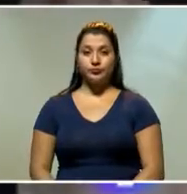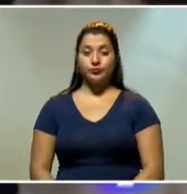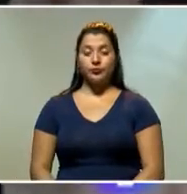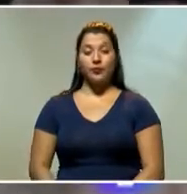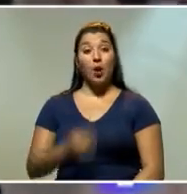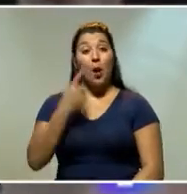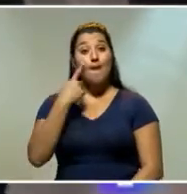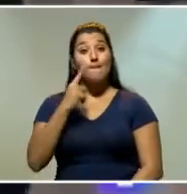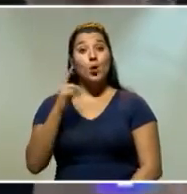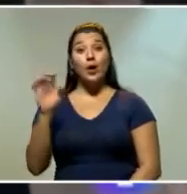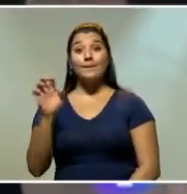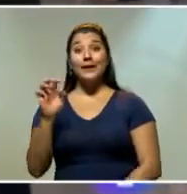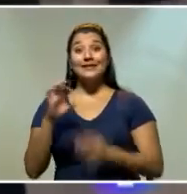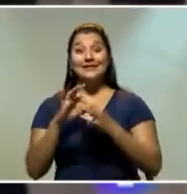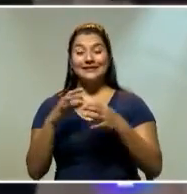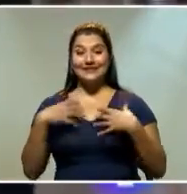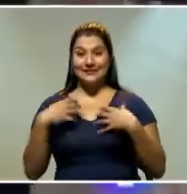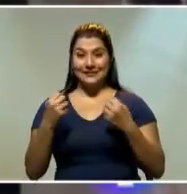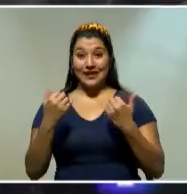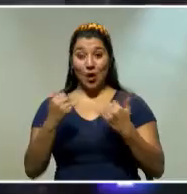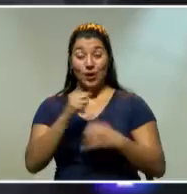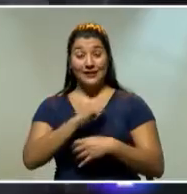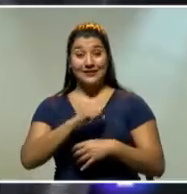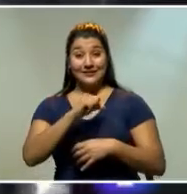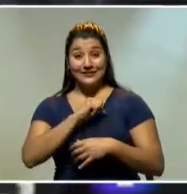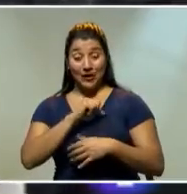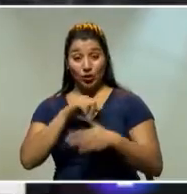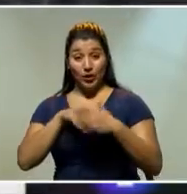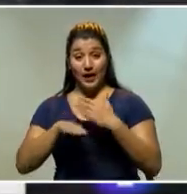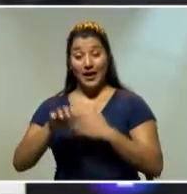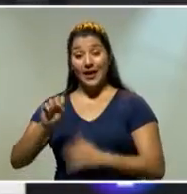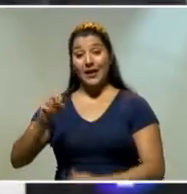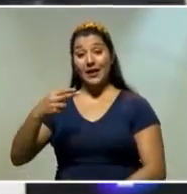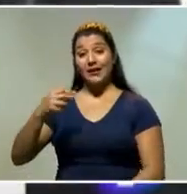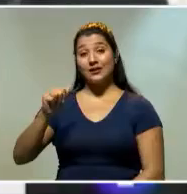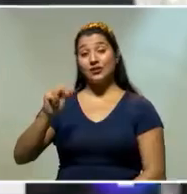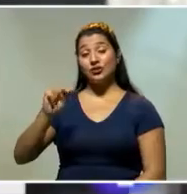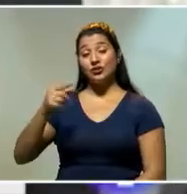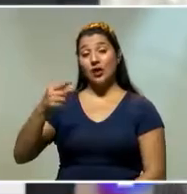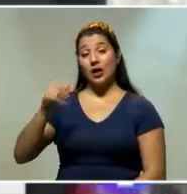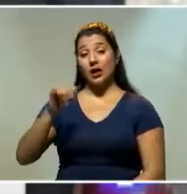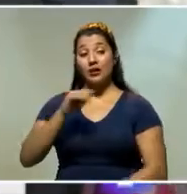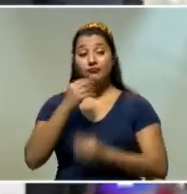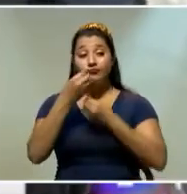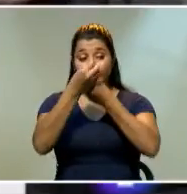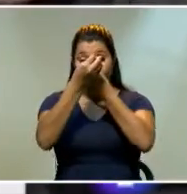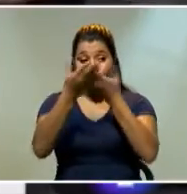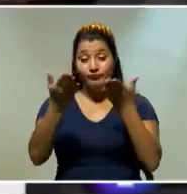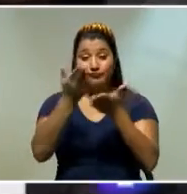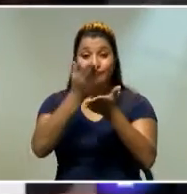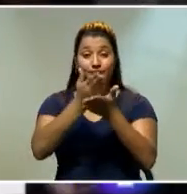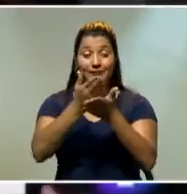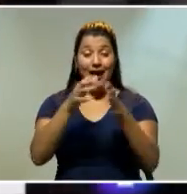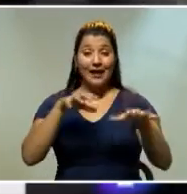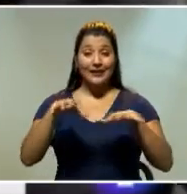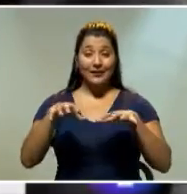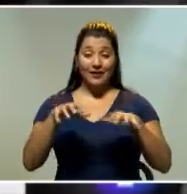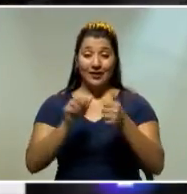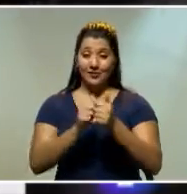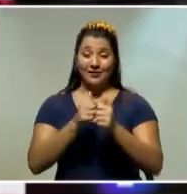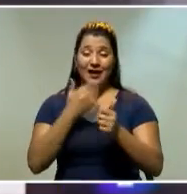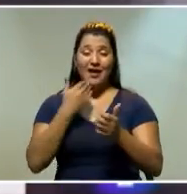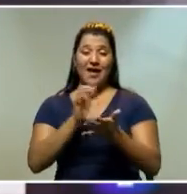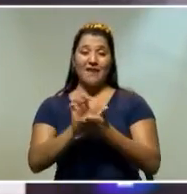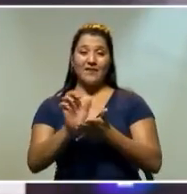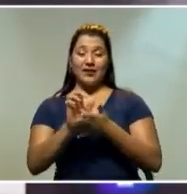Ante el estado de emergencia sanitaria, las autoridades de Shanghái recomiendan suspender todos los eventos deportivos y evitar grandes aglomeraciones de